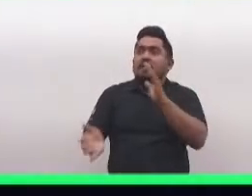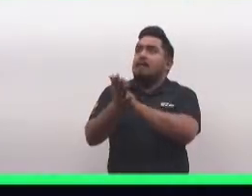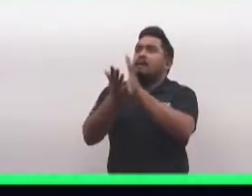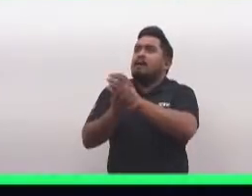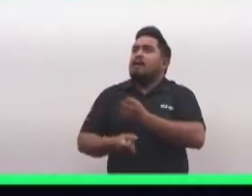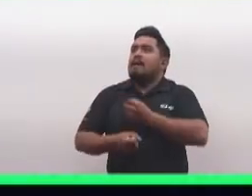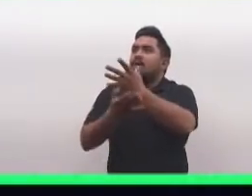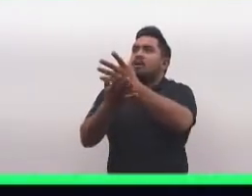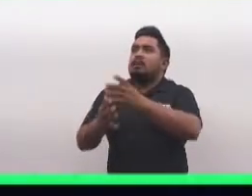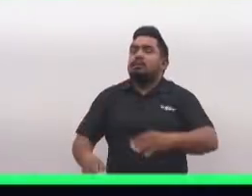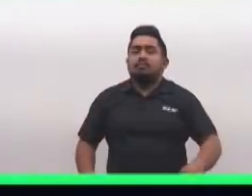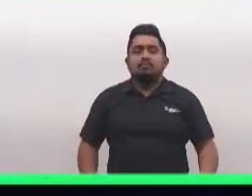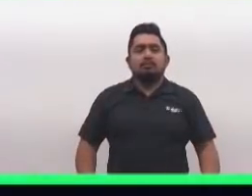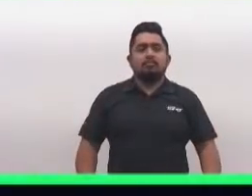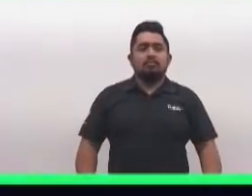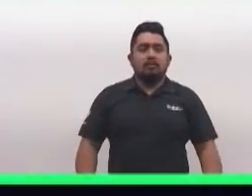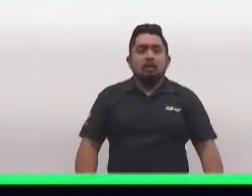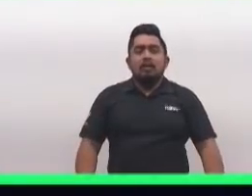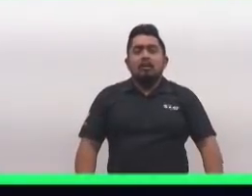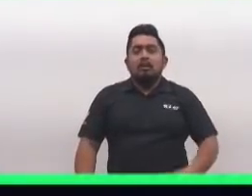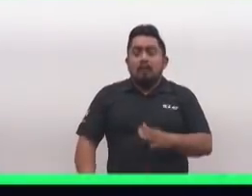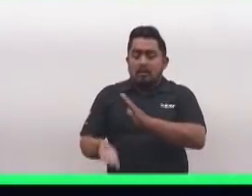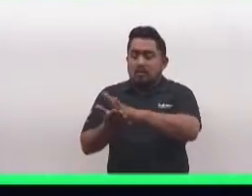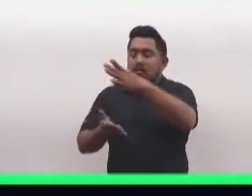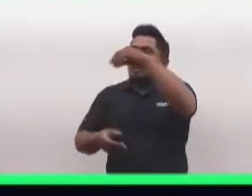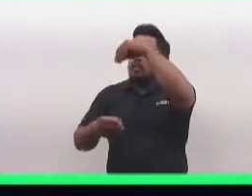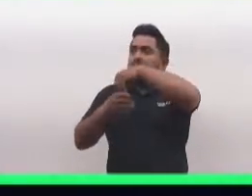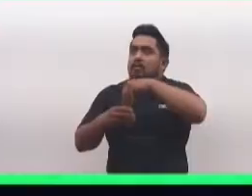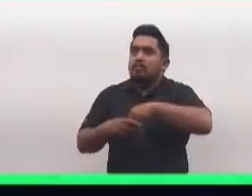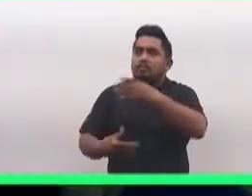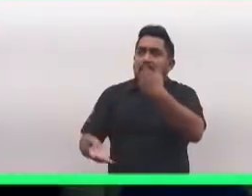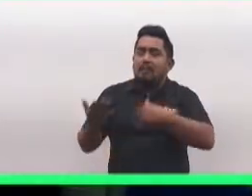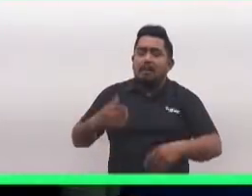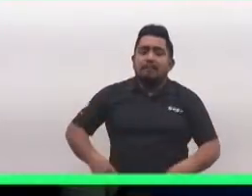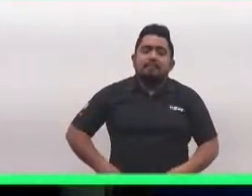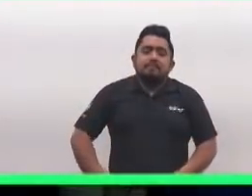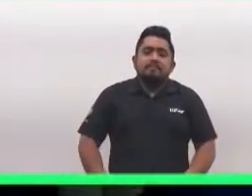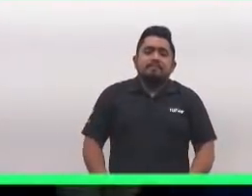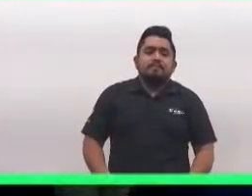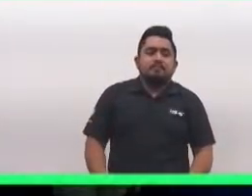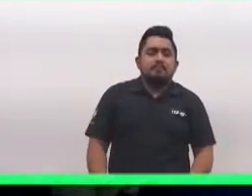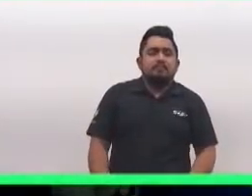sigue diciendo ven espíritu ven y lléname señor con tu presión sanción